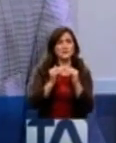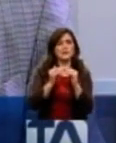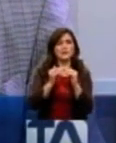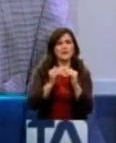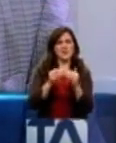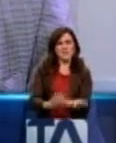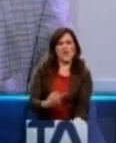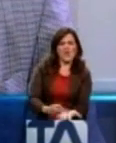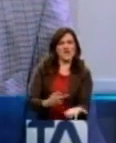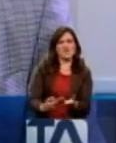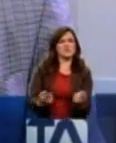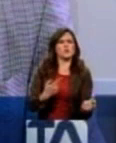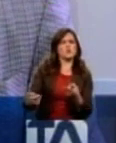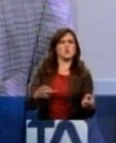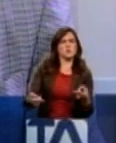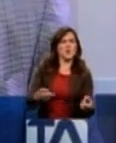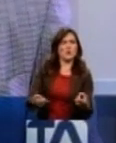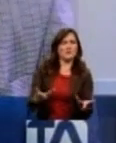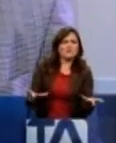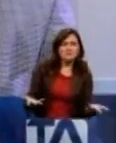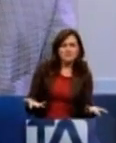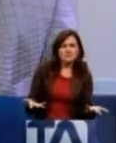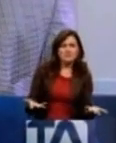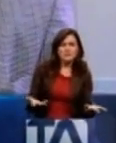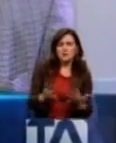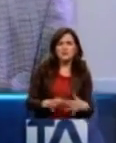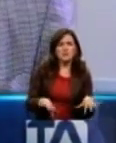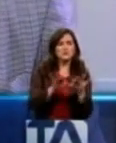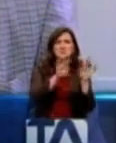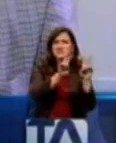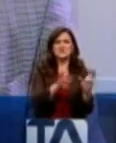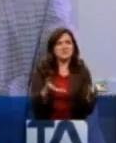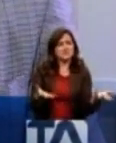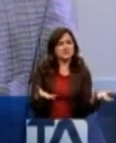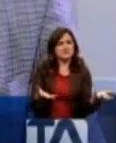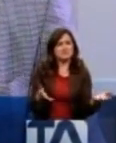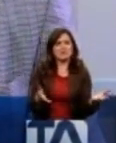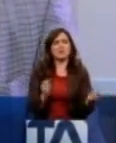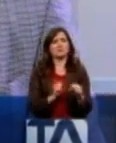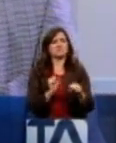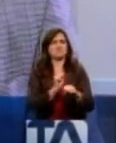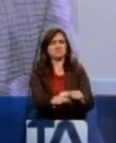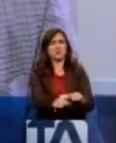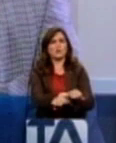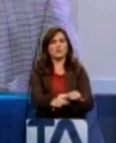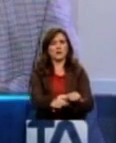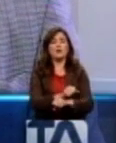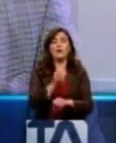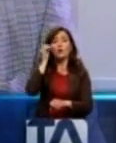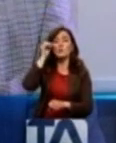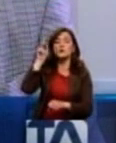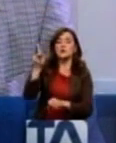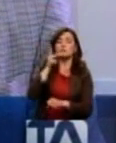sobre cuestiones que, sin que se diga que no sean importantes, se deje de lado y se distraiga a la opinión pública en